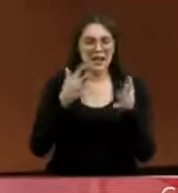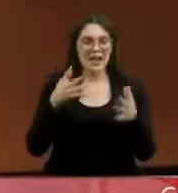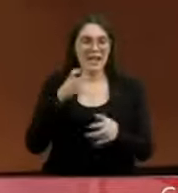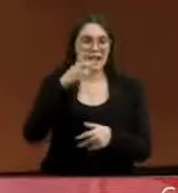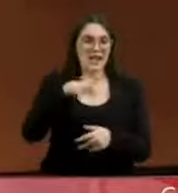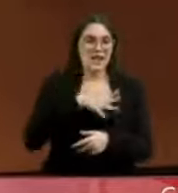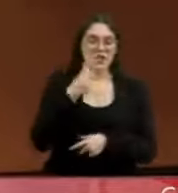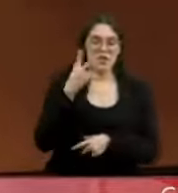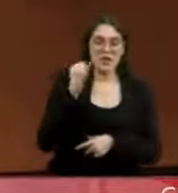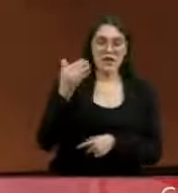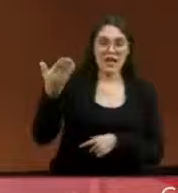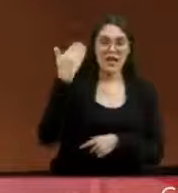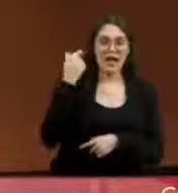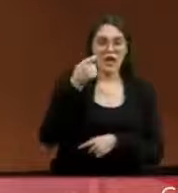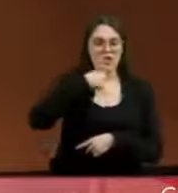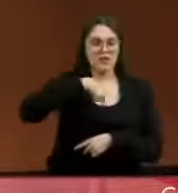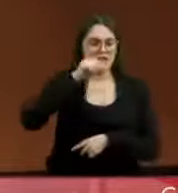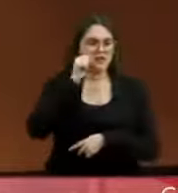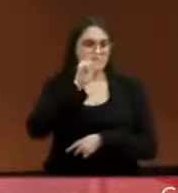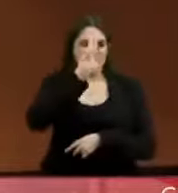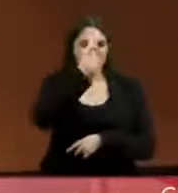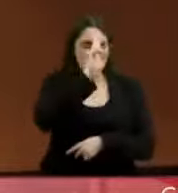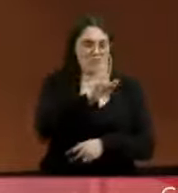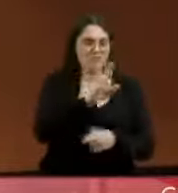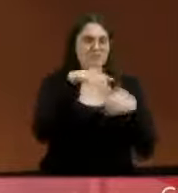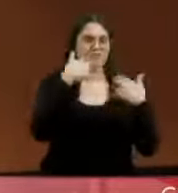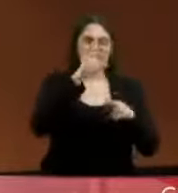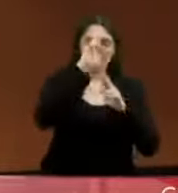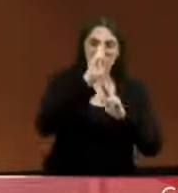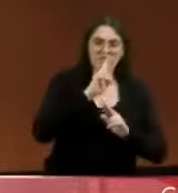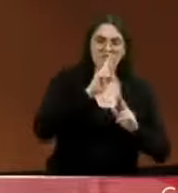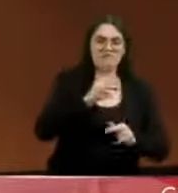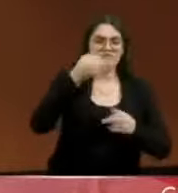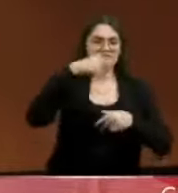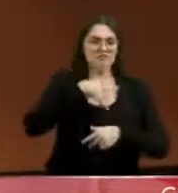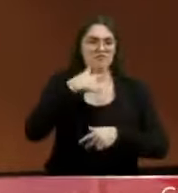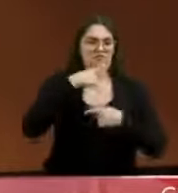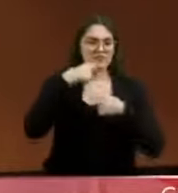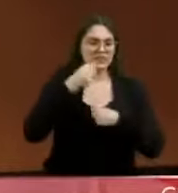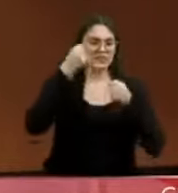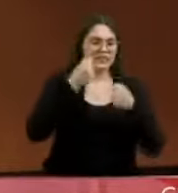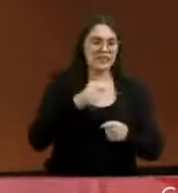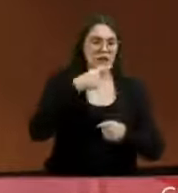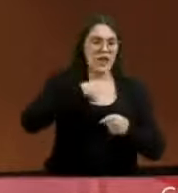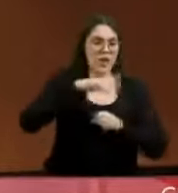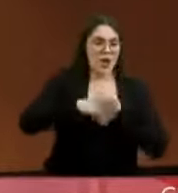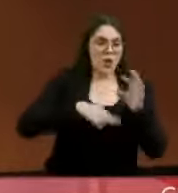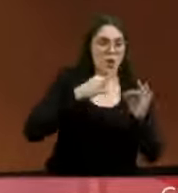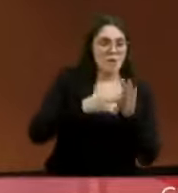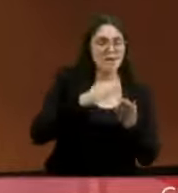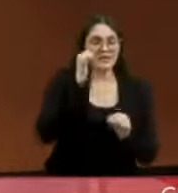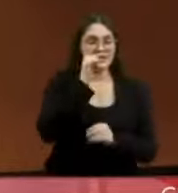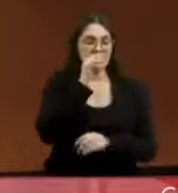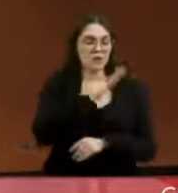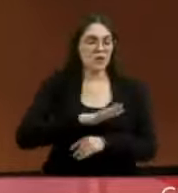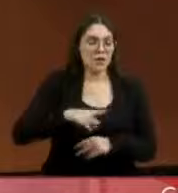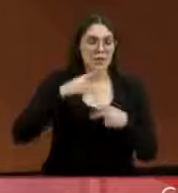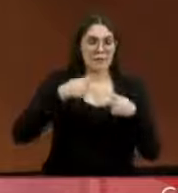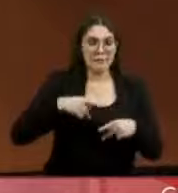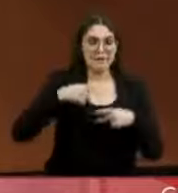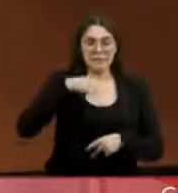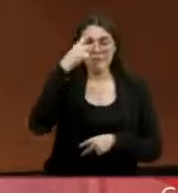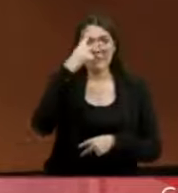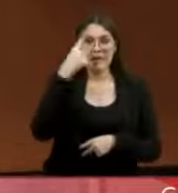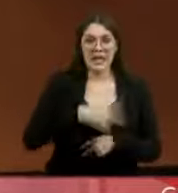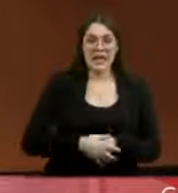nosotros hemos respondido con honor, con firmeza y con dignidad y le estamos cumpliendo al pueblo de México.